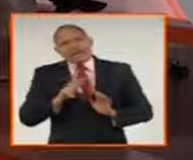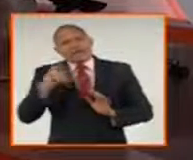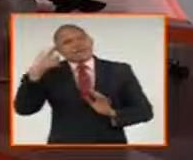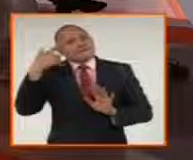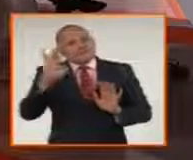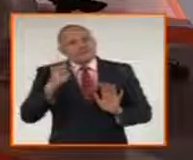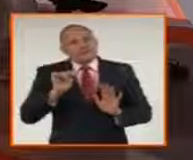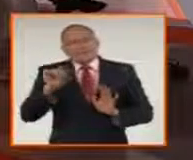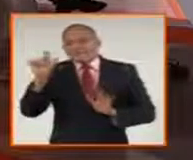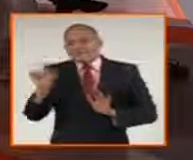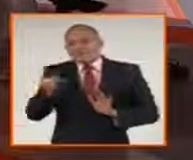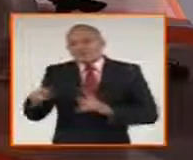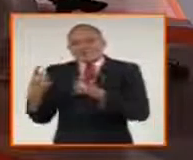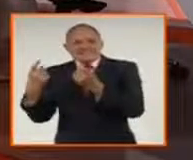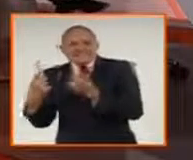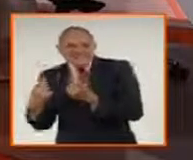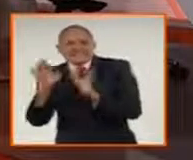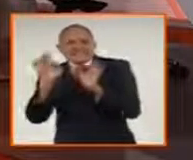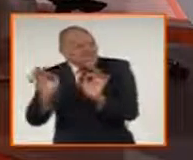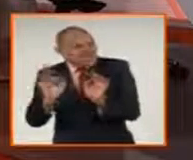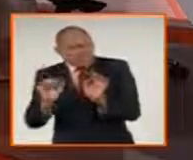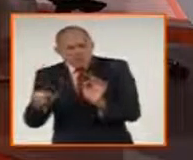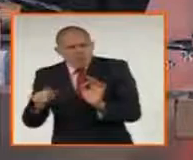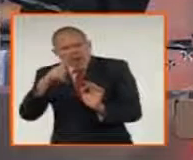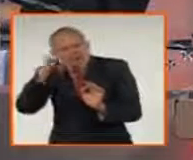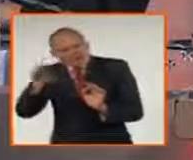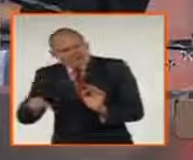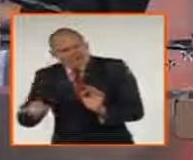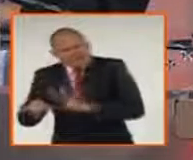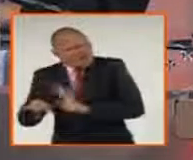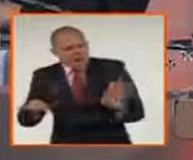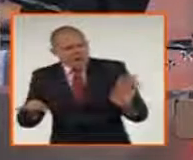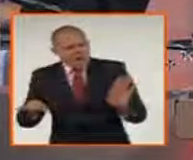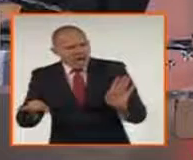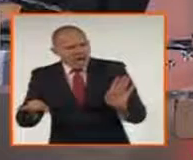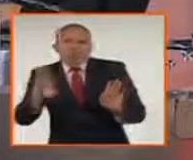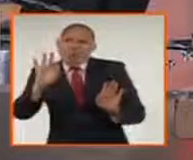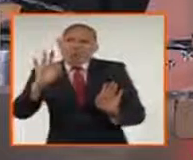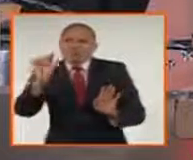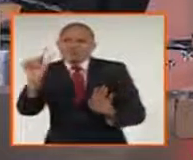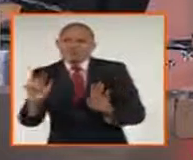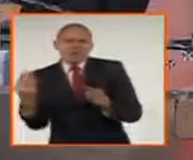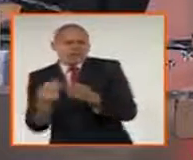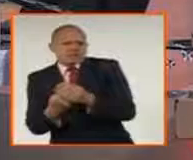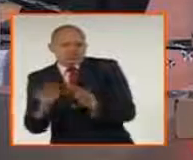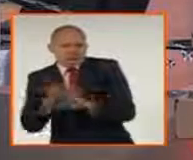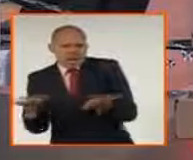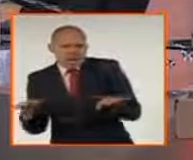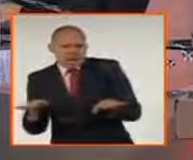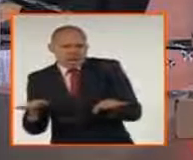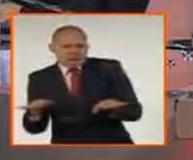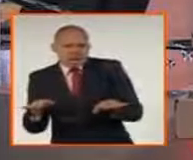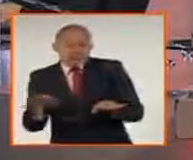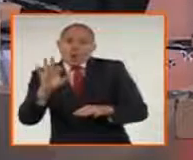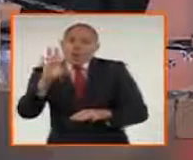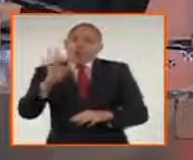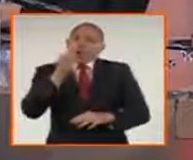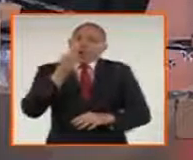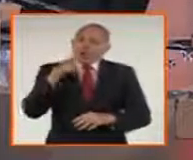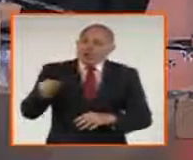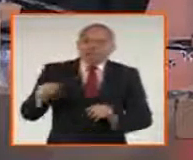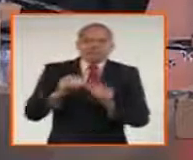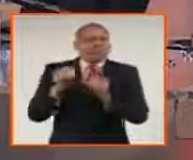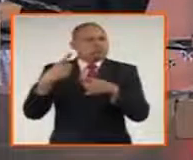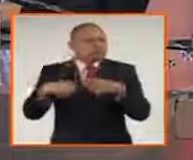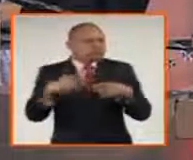de vulnerabilidad o no necesariamente, quien frente a los hechos tiene que ver con las pensiones alimenticias,